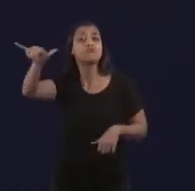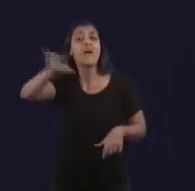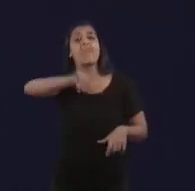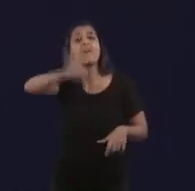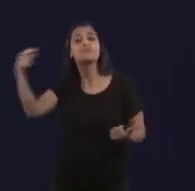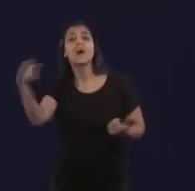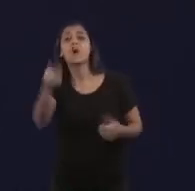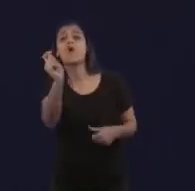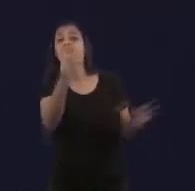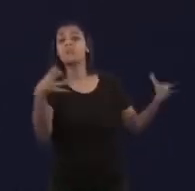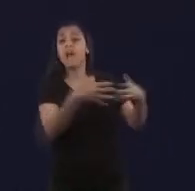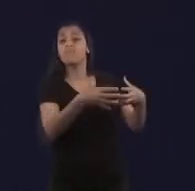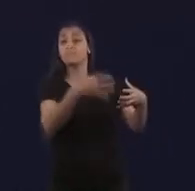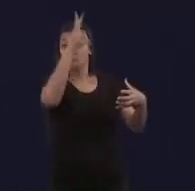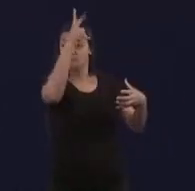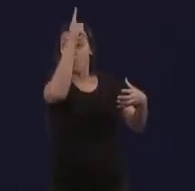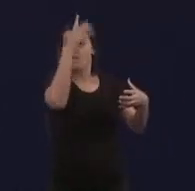Pero bueno,